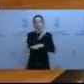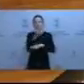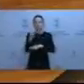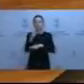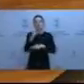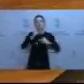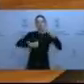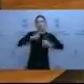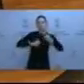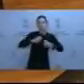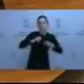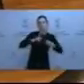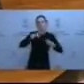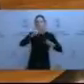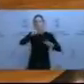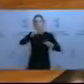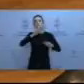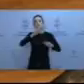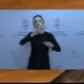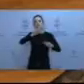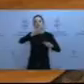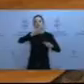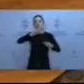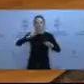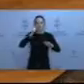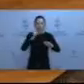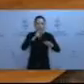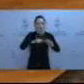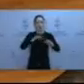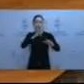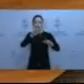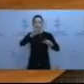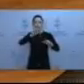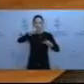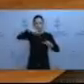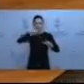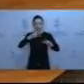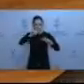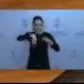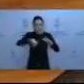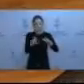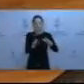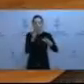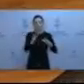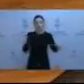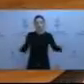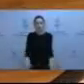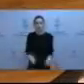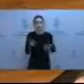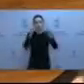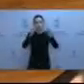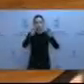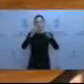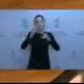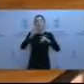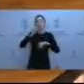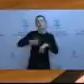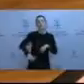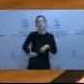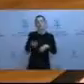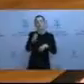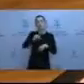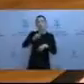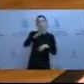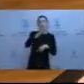en Oviedo o el de la Fresneda en Siero. Impulsar la formación profesional y, en particular, la FP dual.